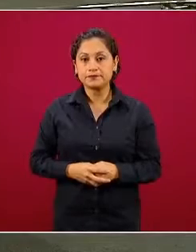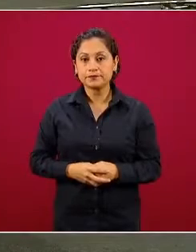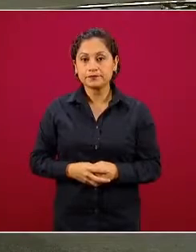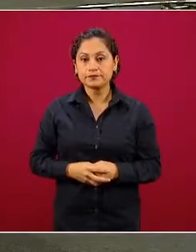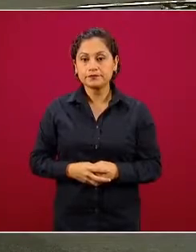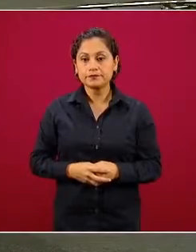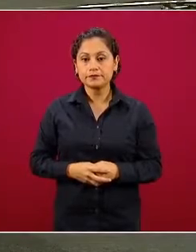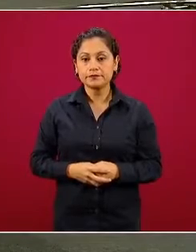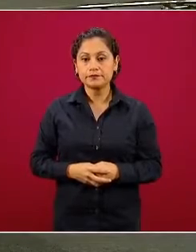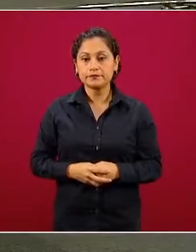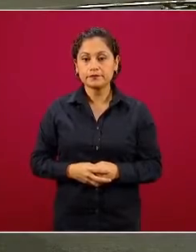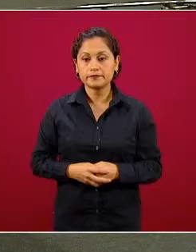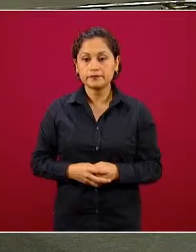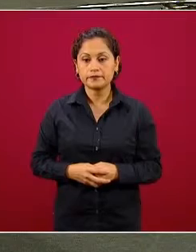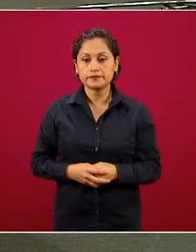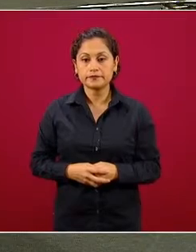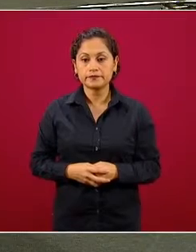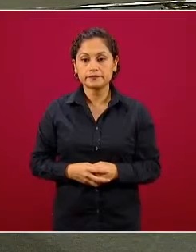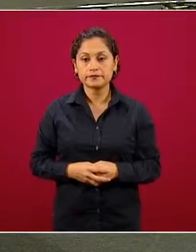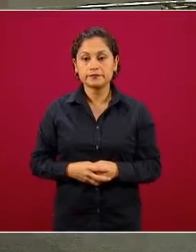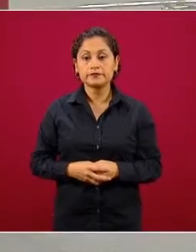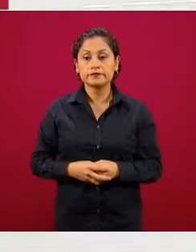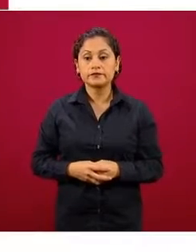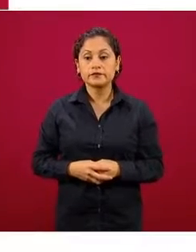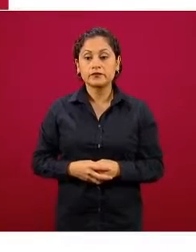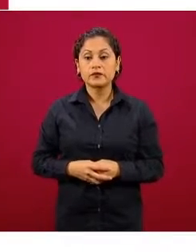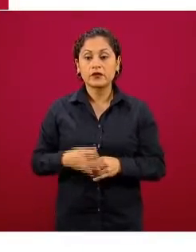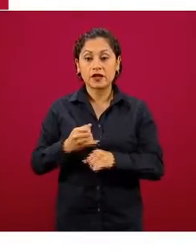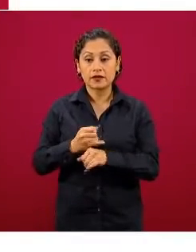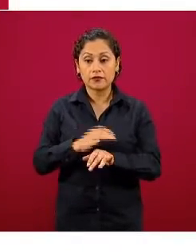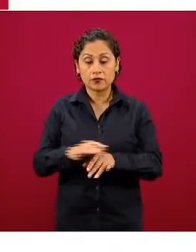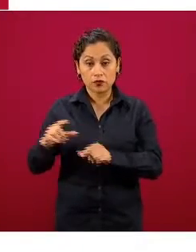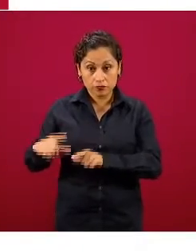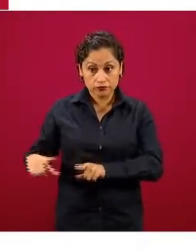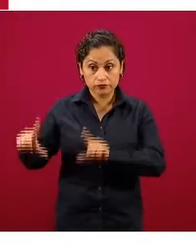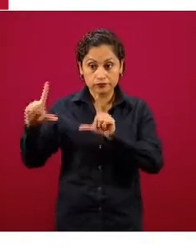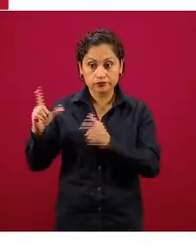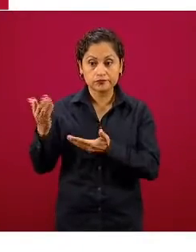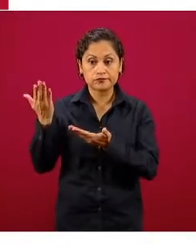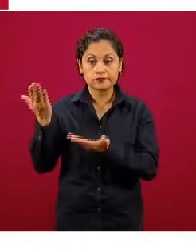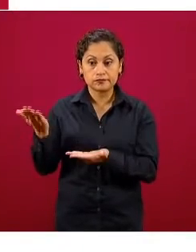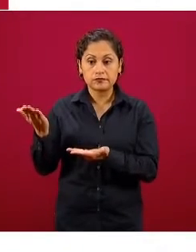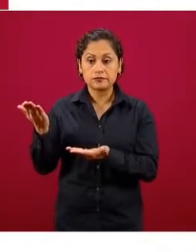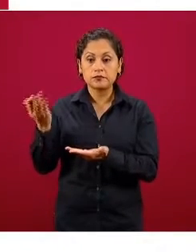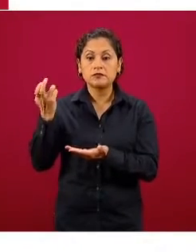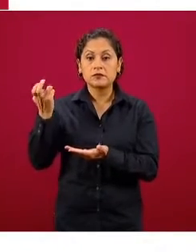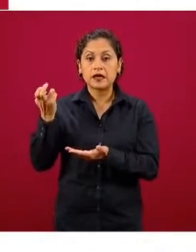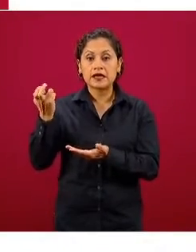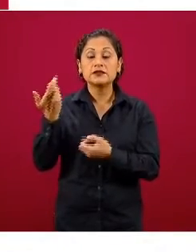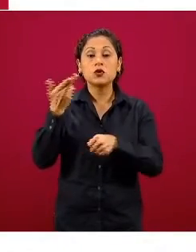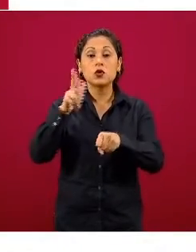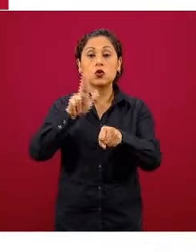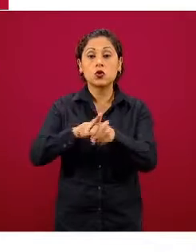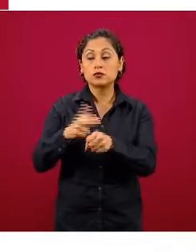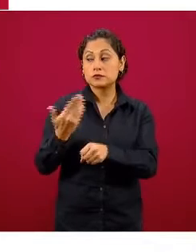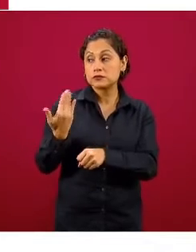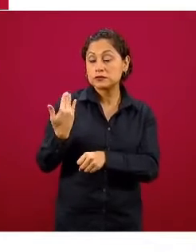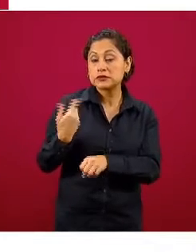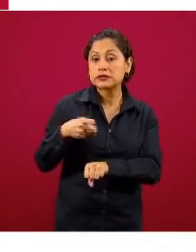Estos son los datos observados, que pueden ver una pequeña reducción que se refleja en las hospitalizaciones de los últimos